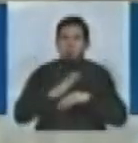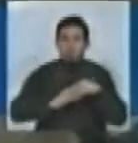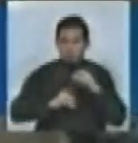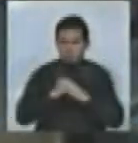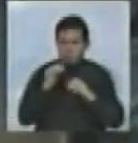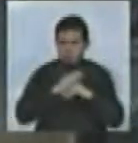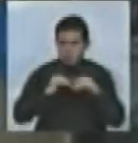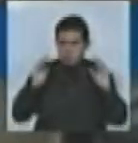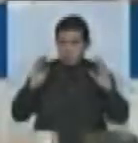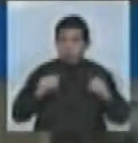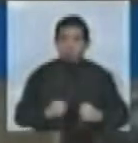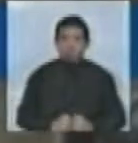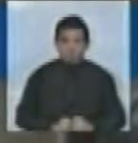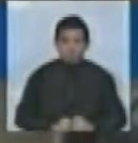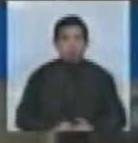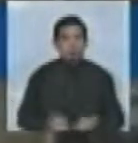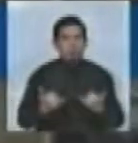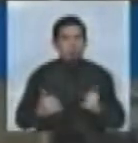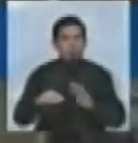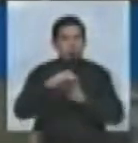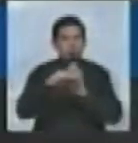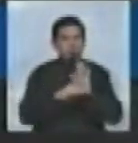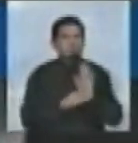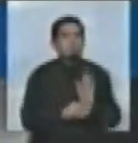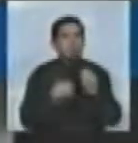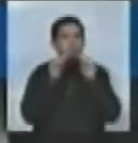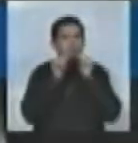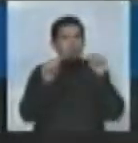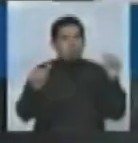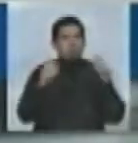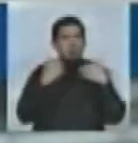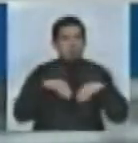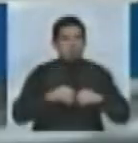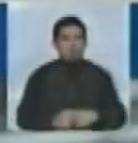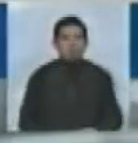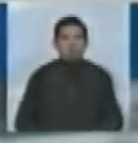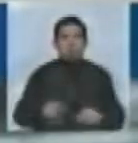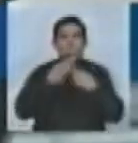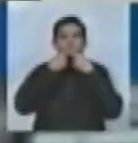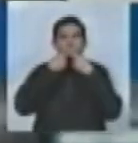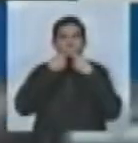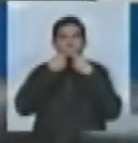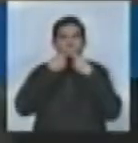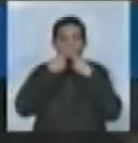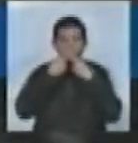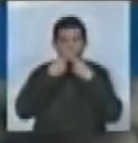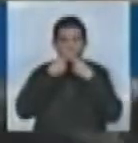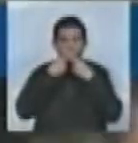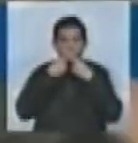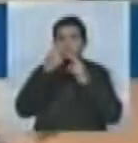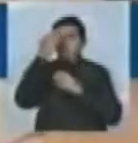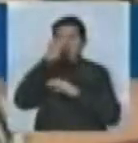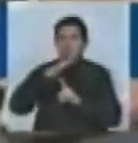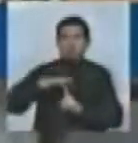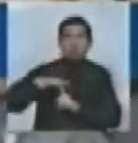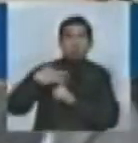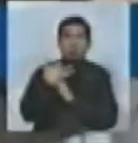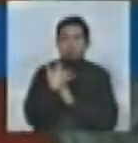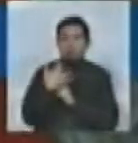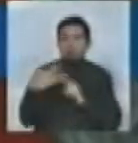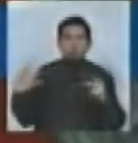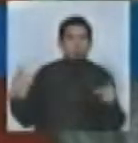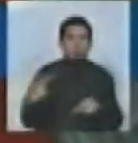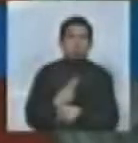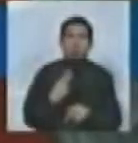inocente. Por lo que en este marco anunció que se ha declarado en huelga de hambre por estar en condiciones deplorables